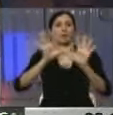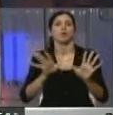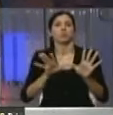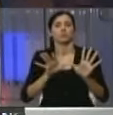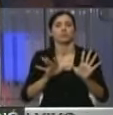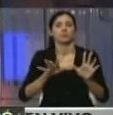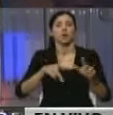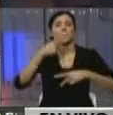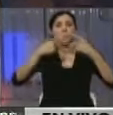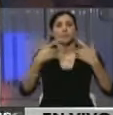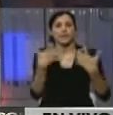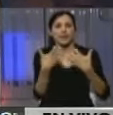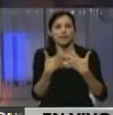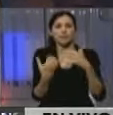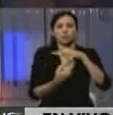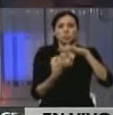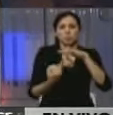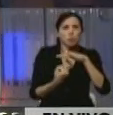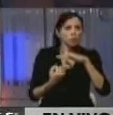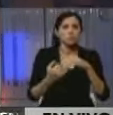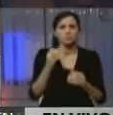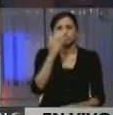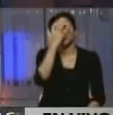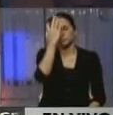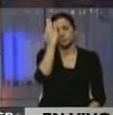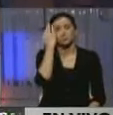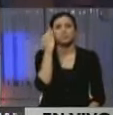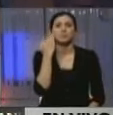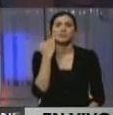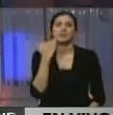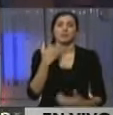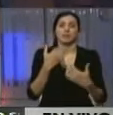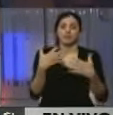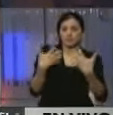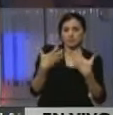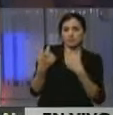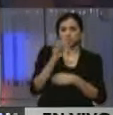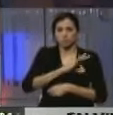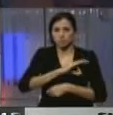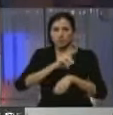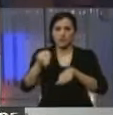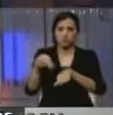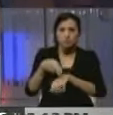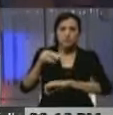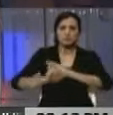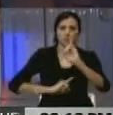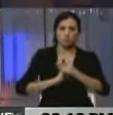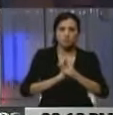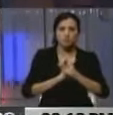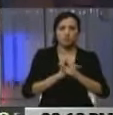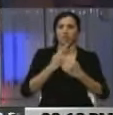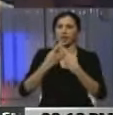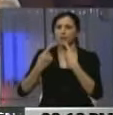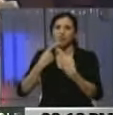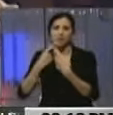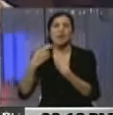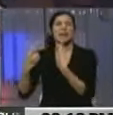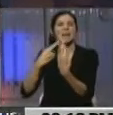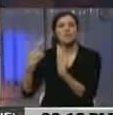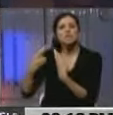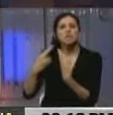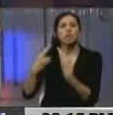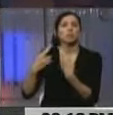guerra política, institucional, la guerra social, la guerra nacional, la guerra internacional, diplomática, de presiones,